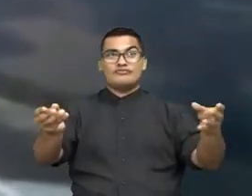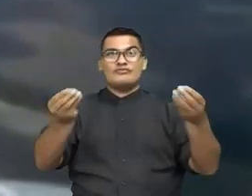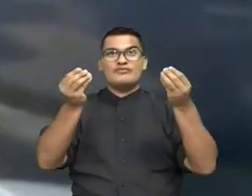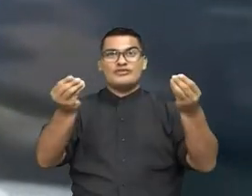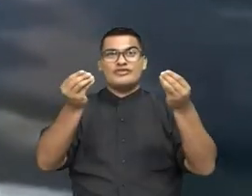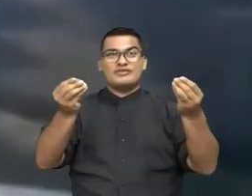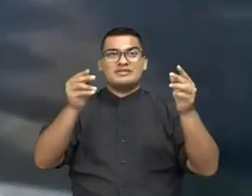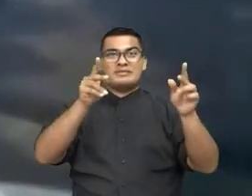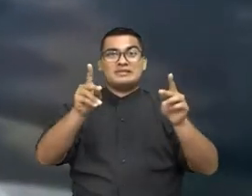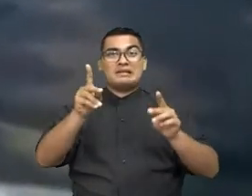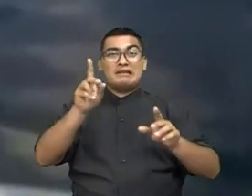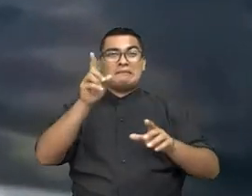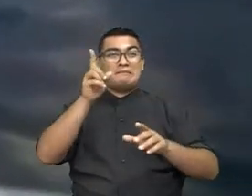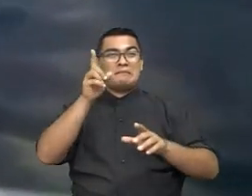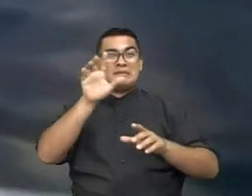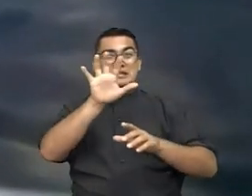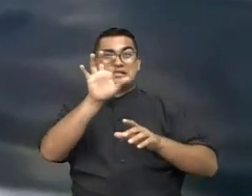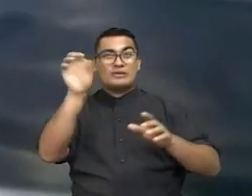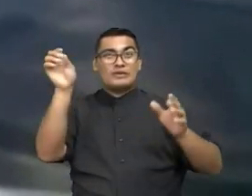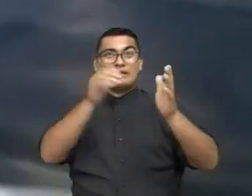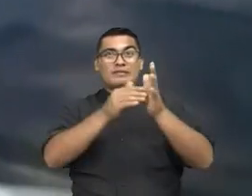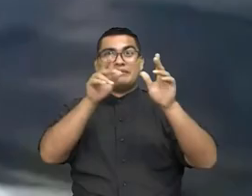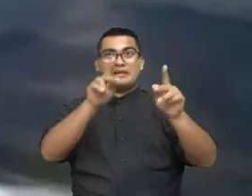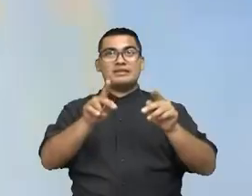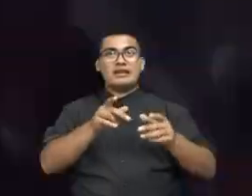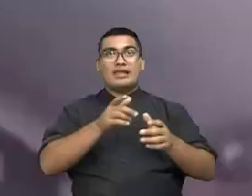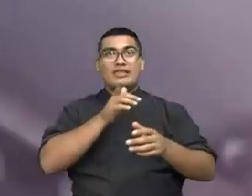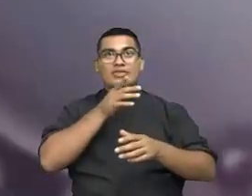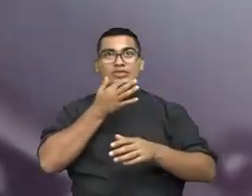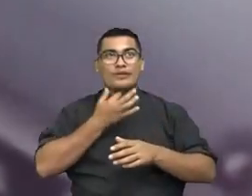el 500.000 de visitas.